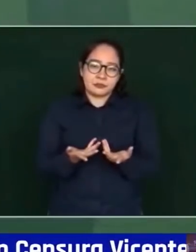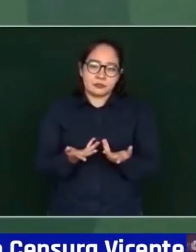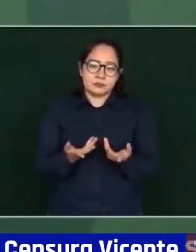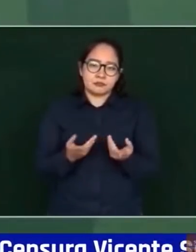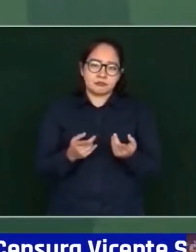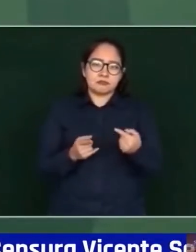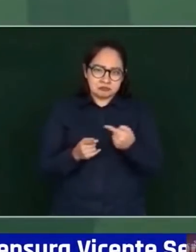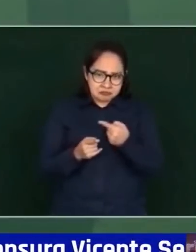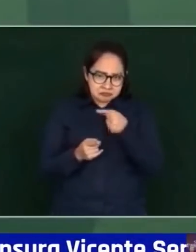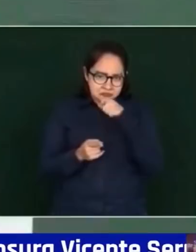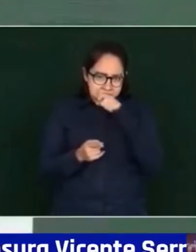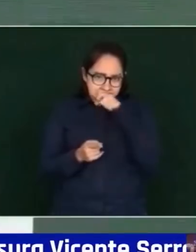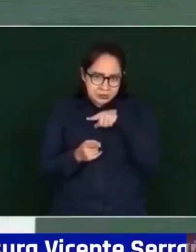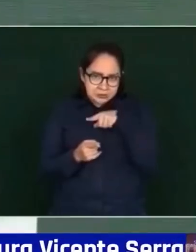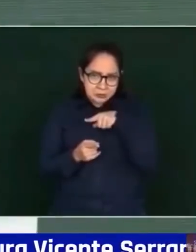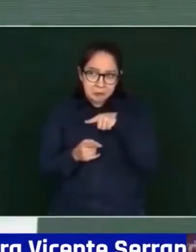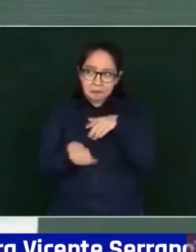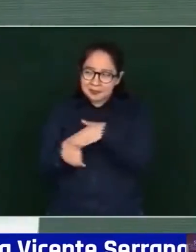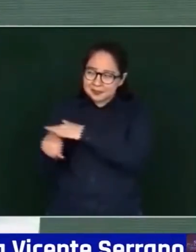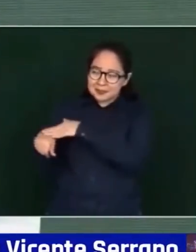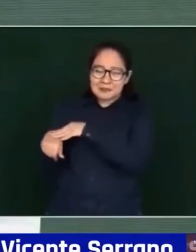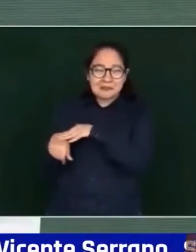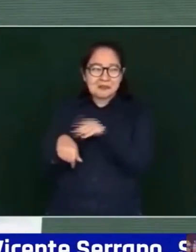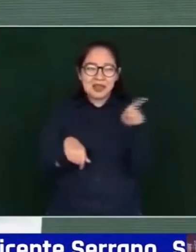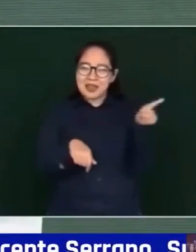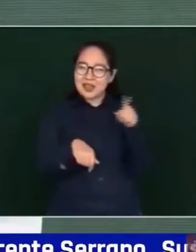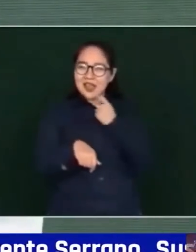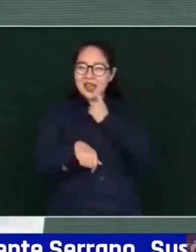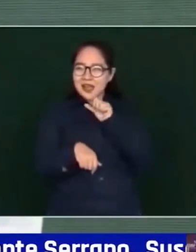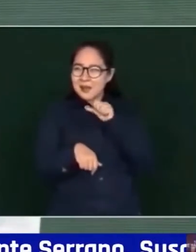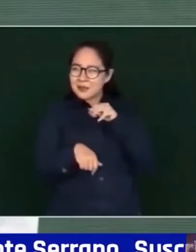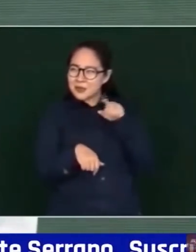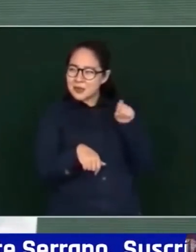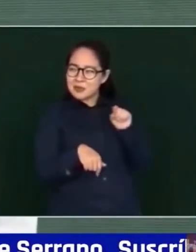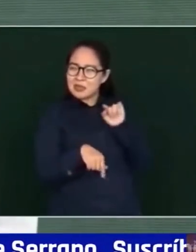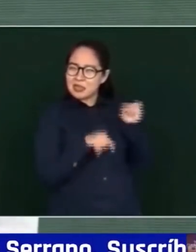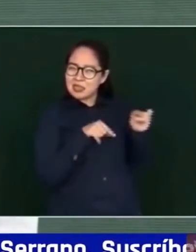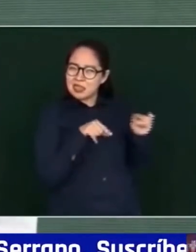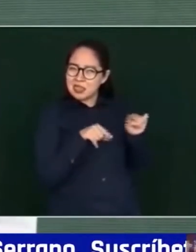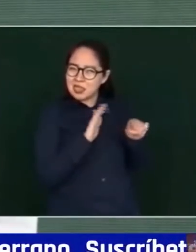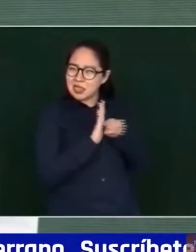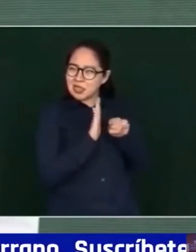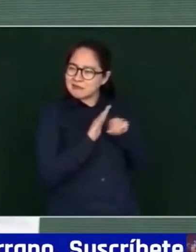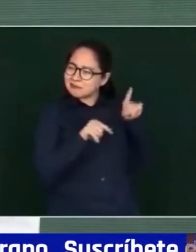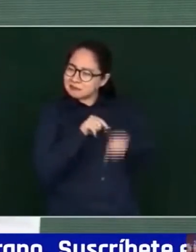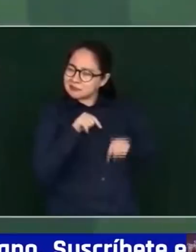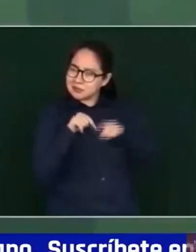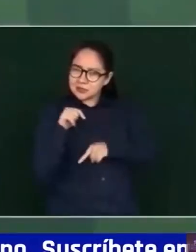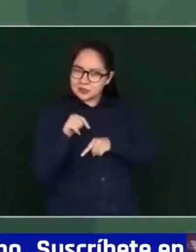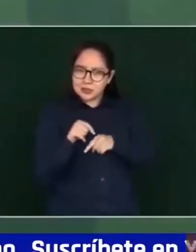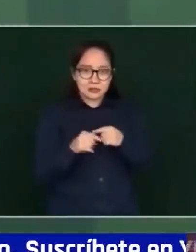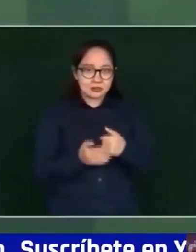llamando a votar en contra mía. ¡Qué bien!